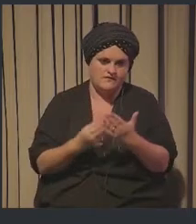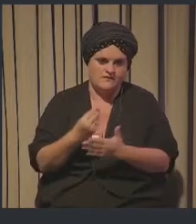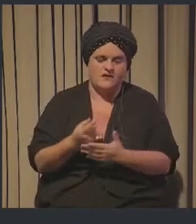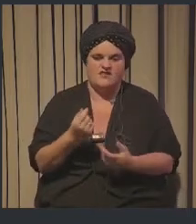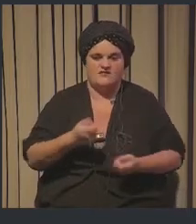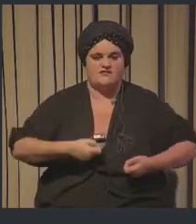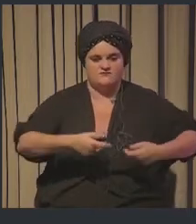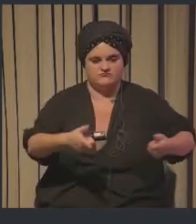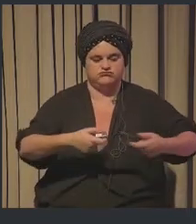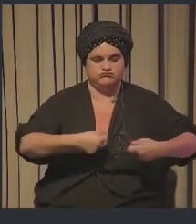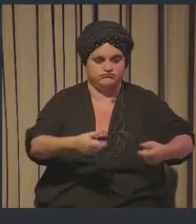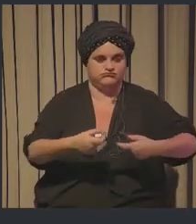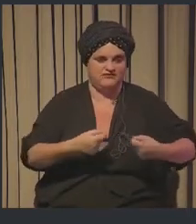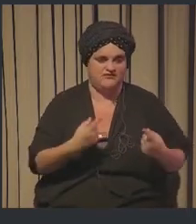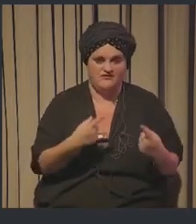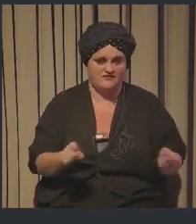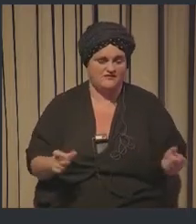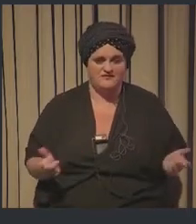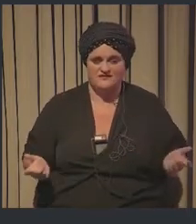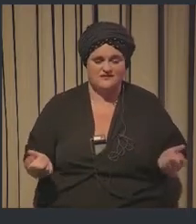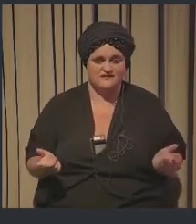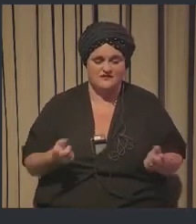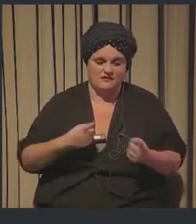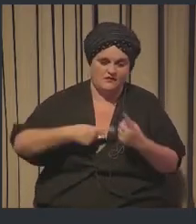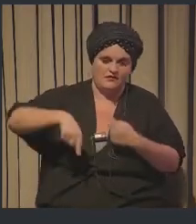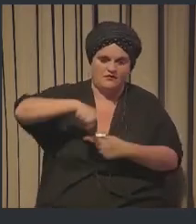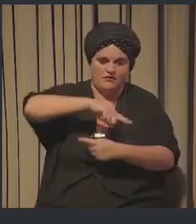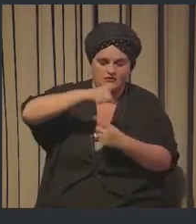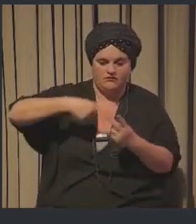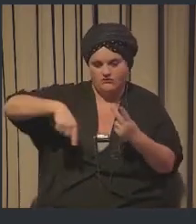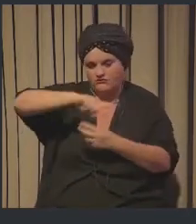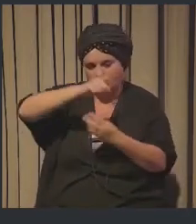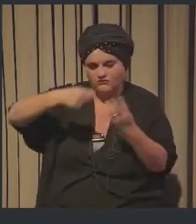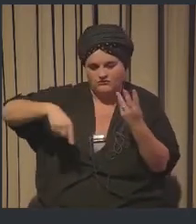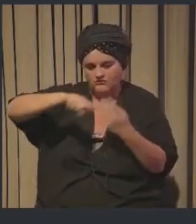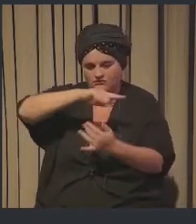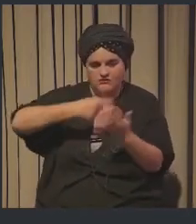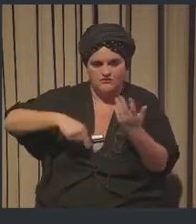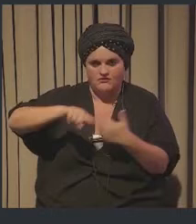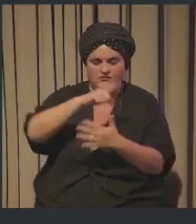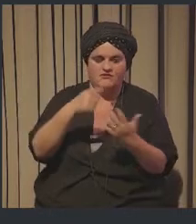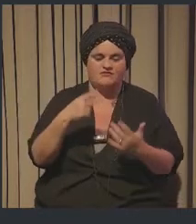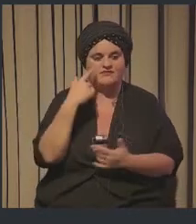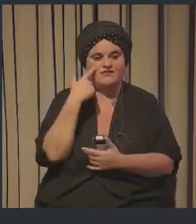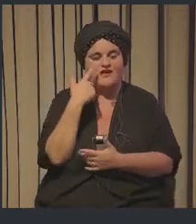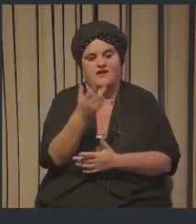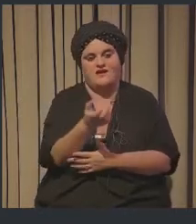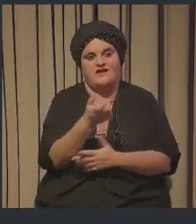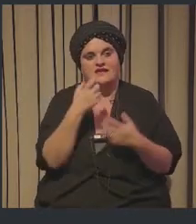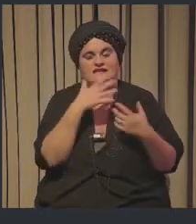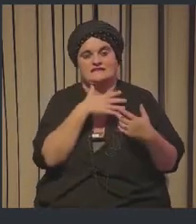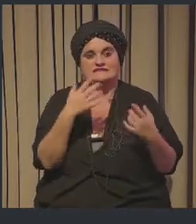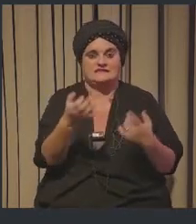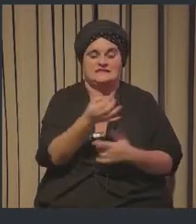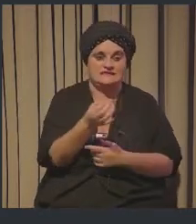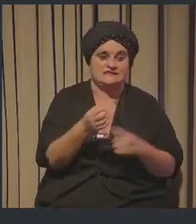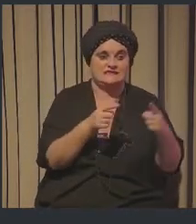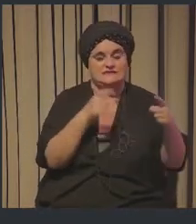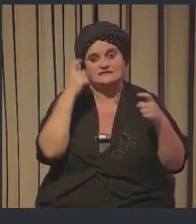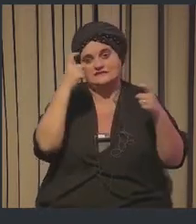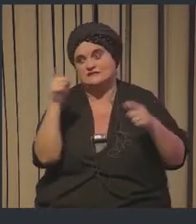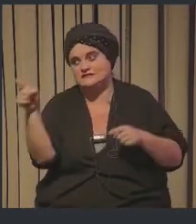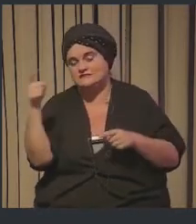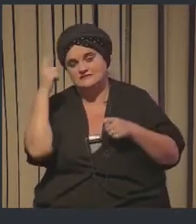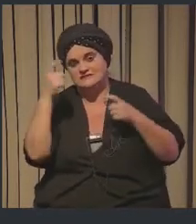no deberíamos, damos vueltas intentando arreglar esto, intentando acertar con esto, con aquello, y tarde o